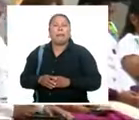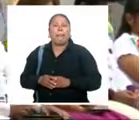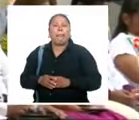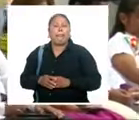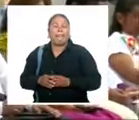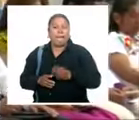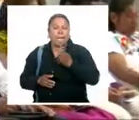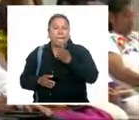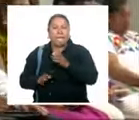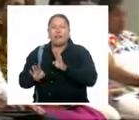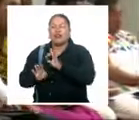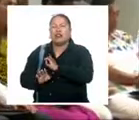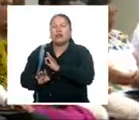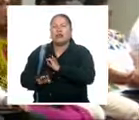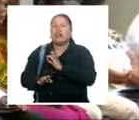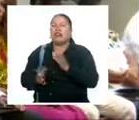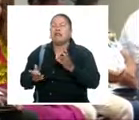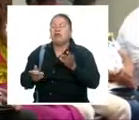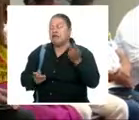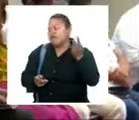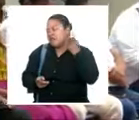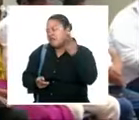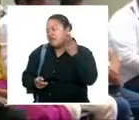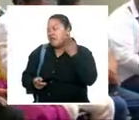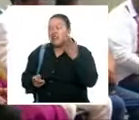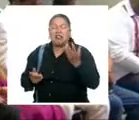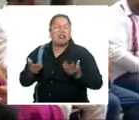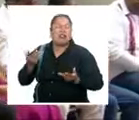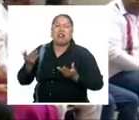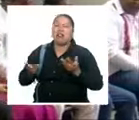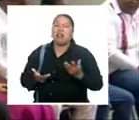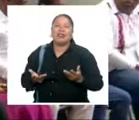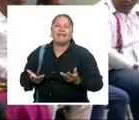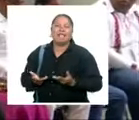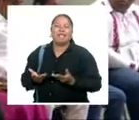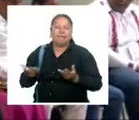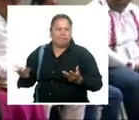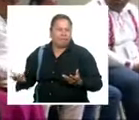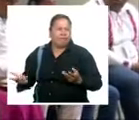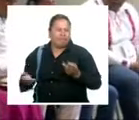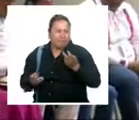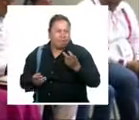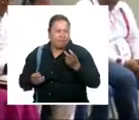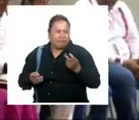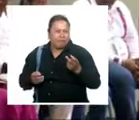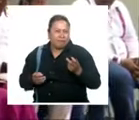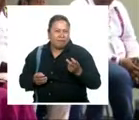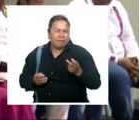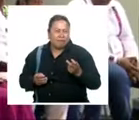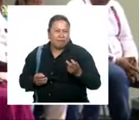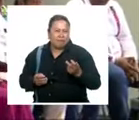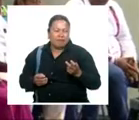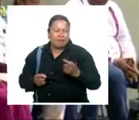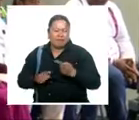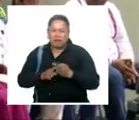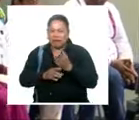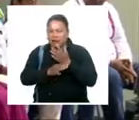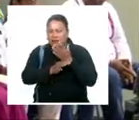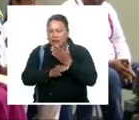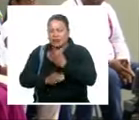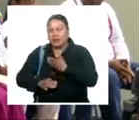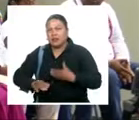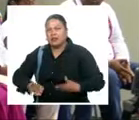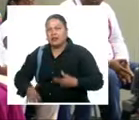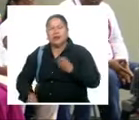es politiquería ramplona, como bien lo ha expresado y lo califica el presidente